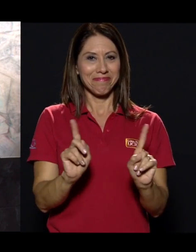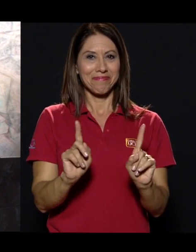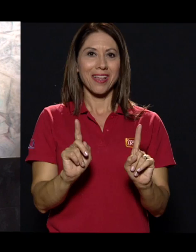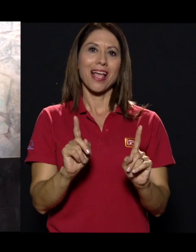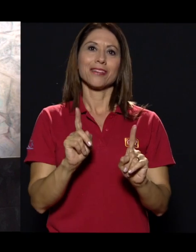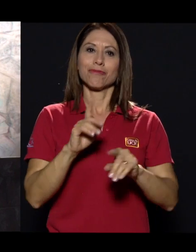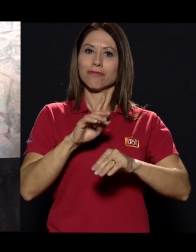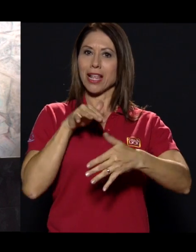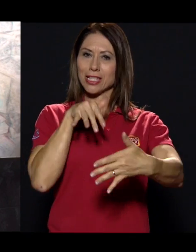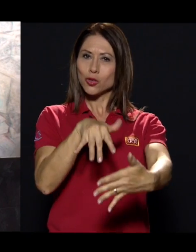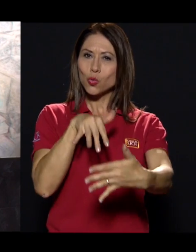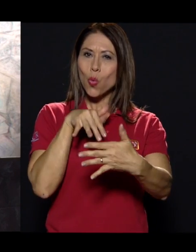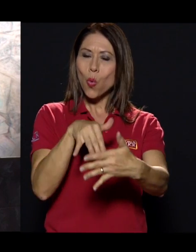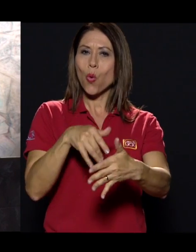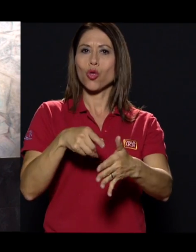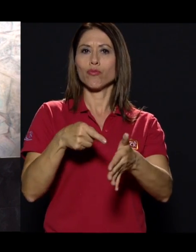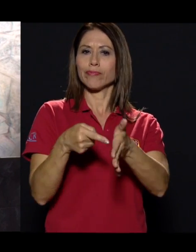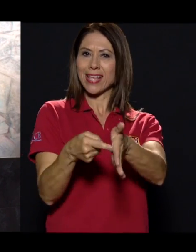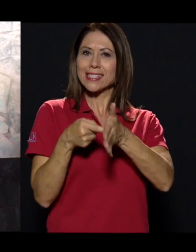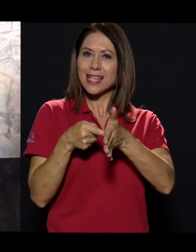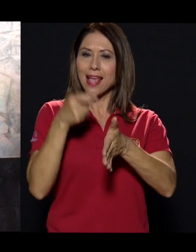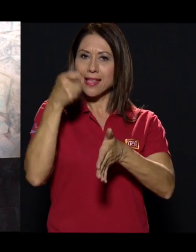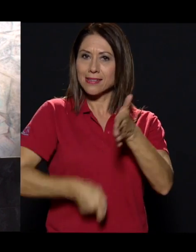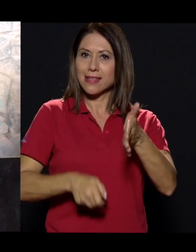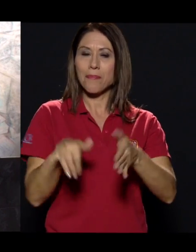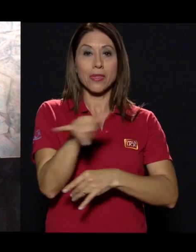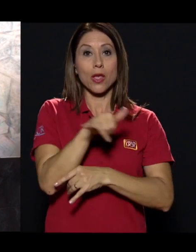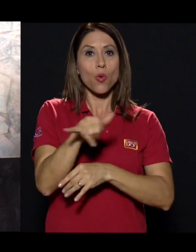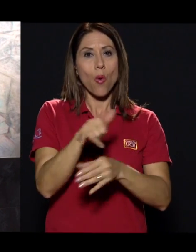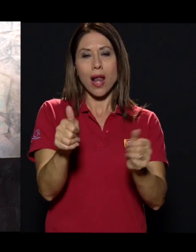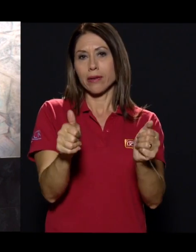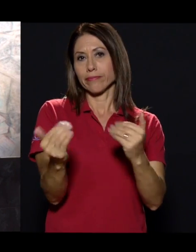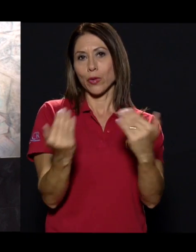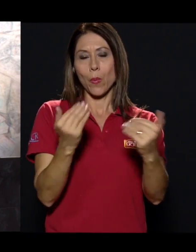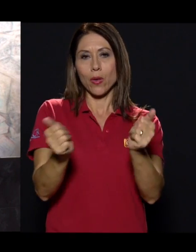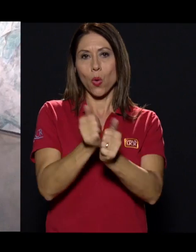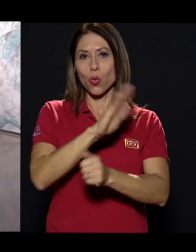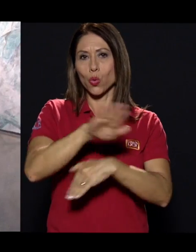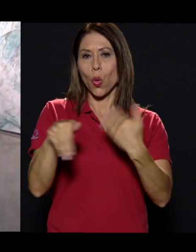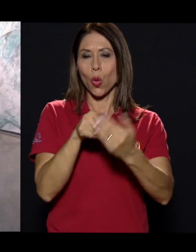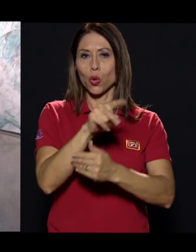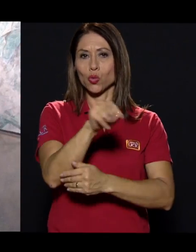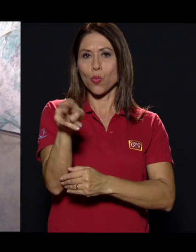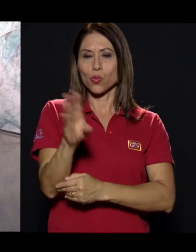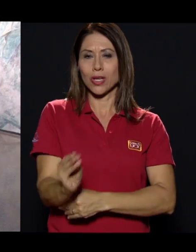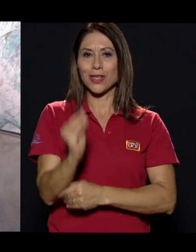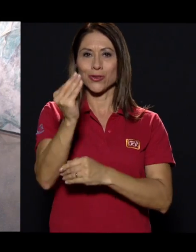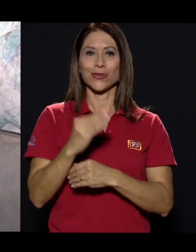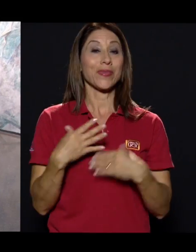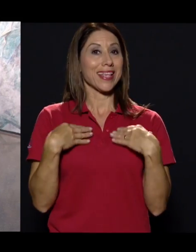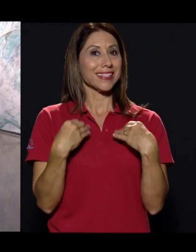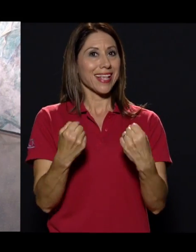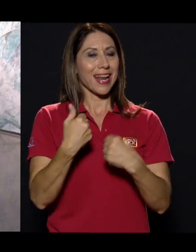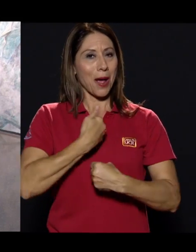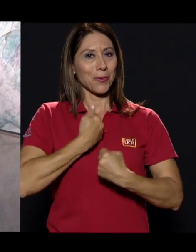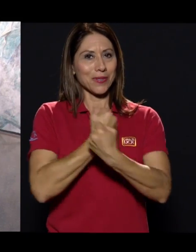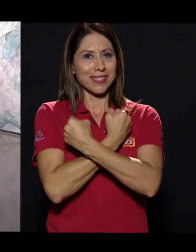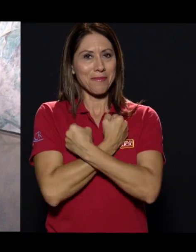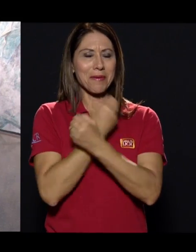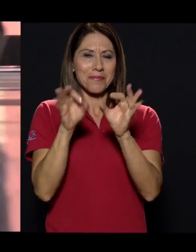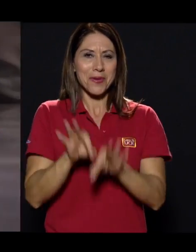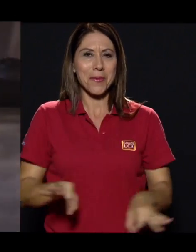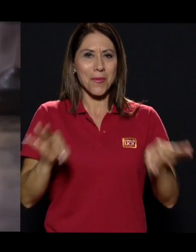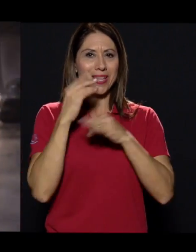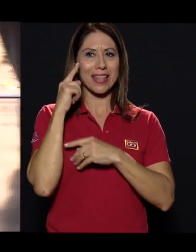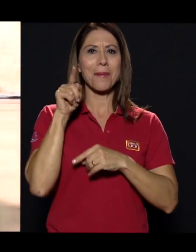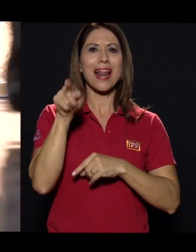sea, en cuanto al estudio, el nivel de exigencia fue igual que el de todos los muchachos. Una sana autoestima ha sido clave para que don